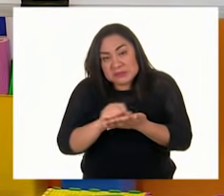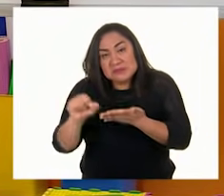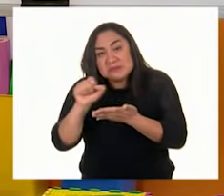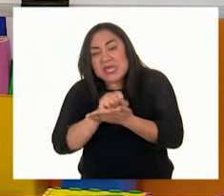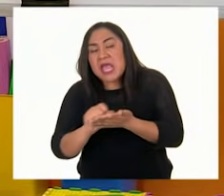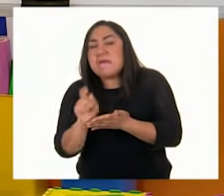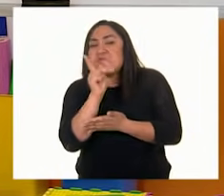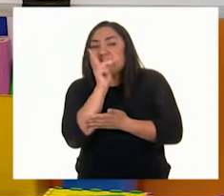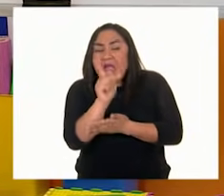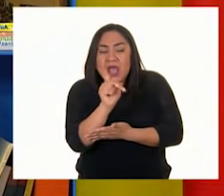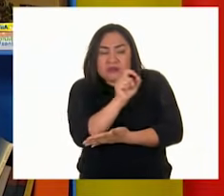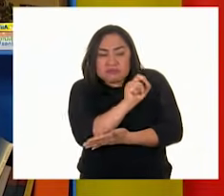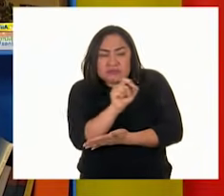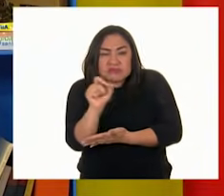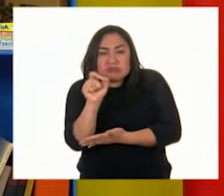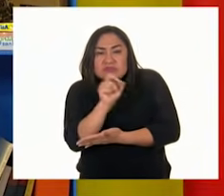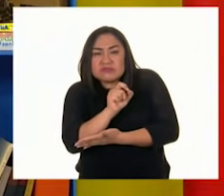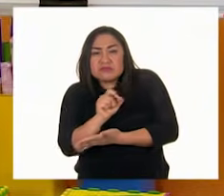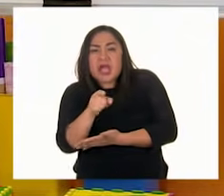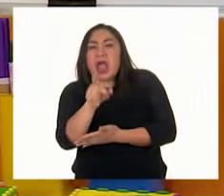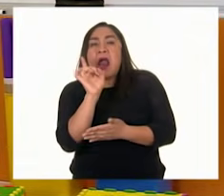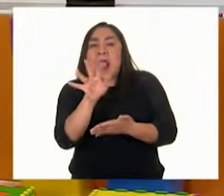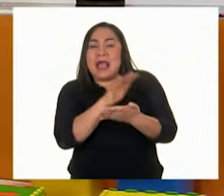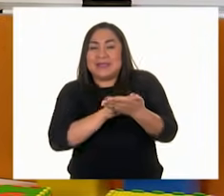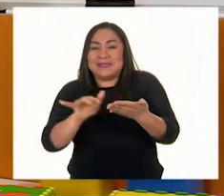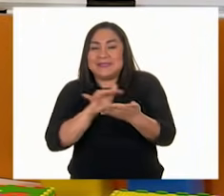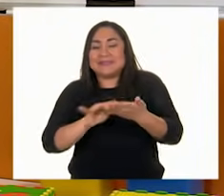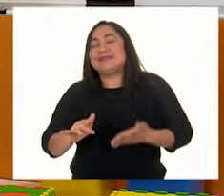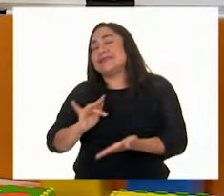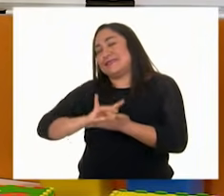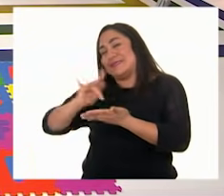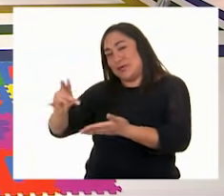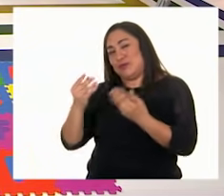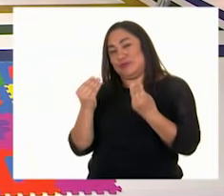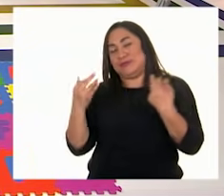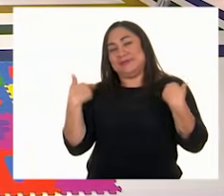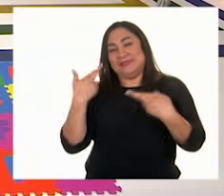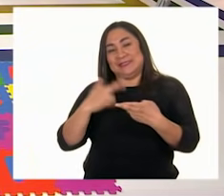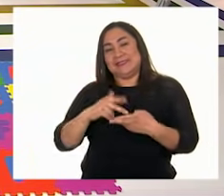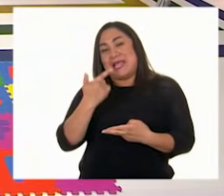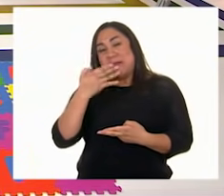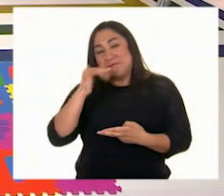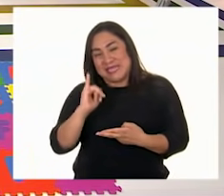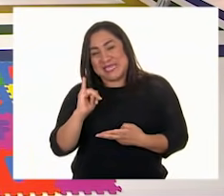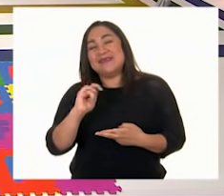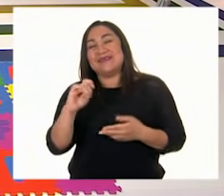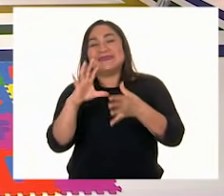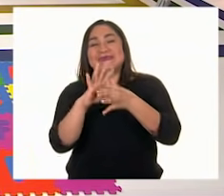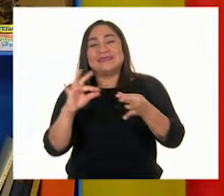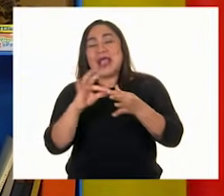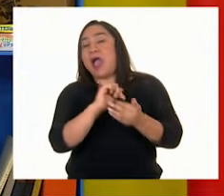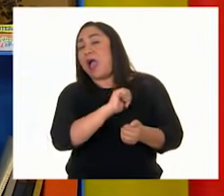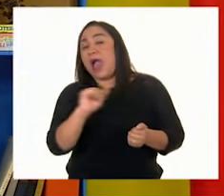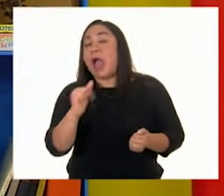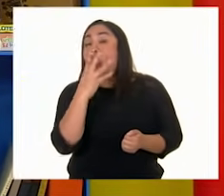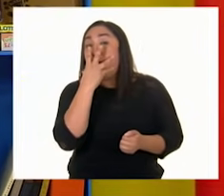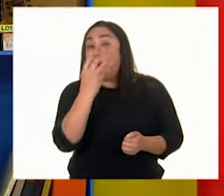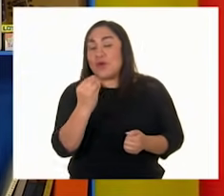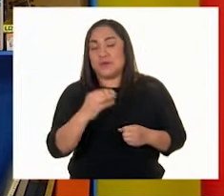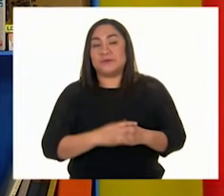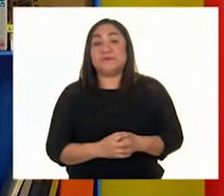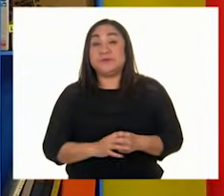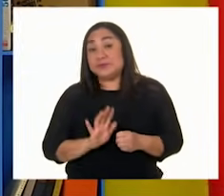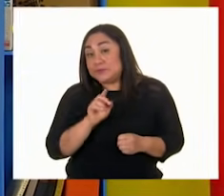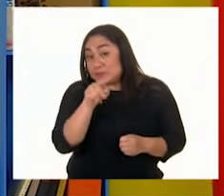palabras que ya lea. Muchas gracias, maestra Gaby, por venir con sus lobos. Si te